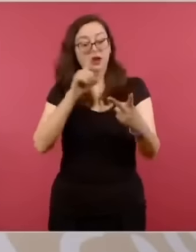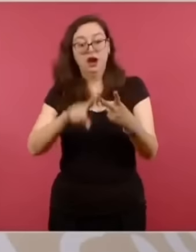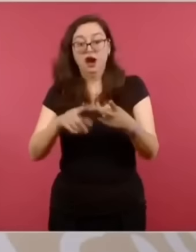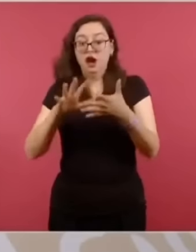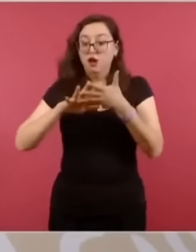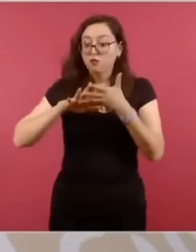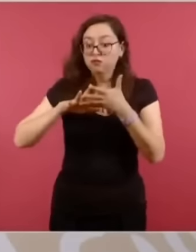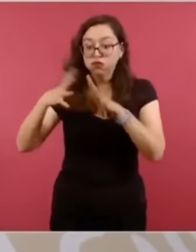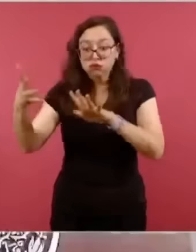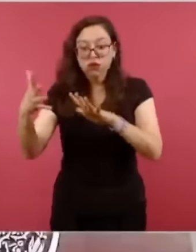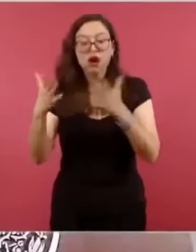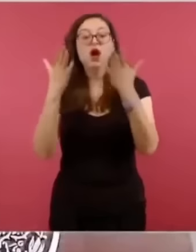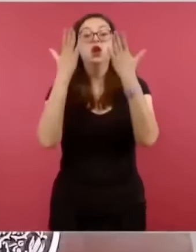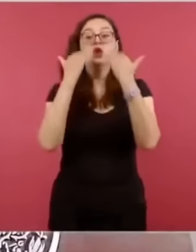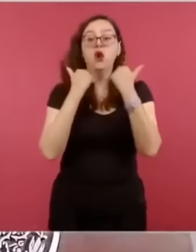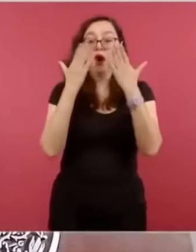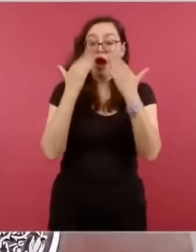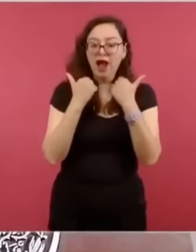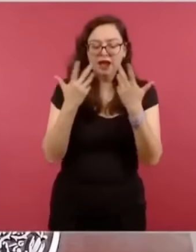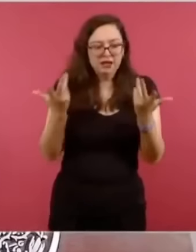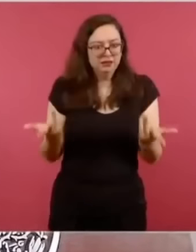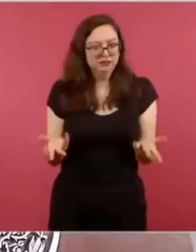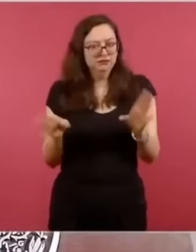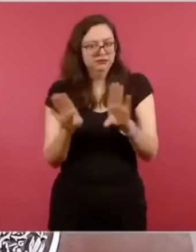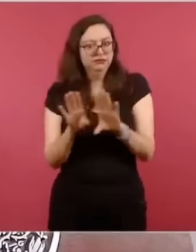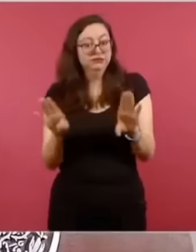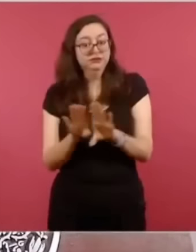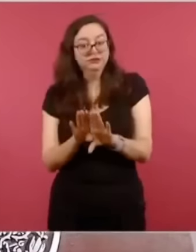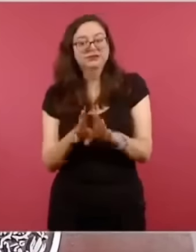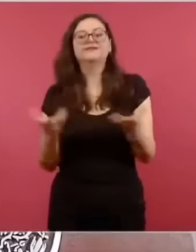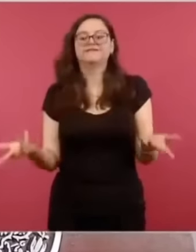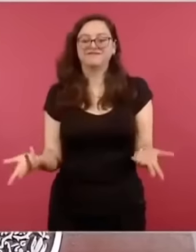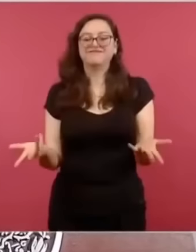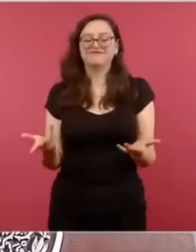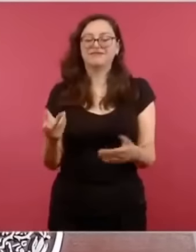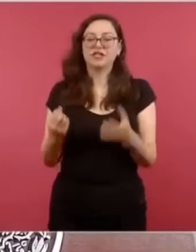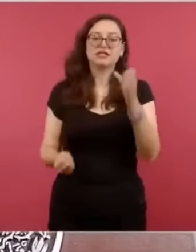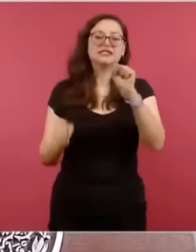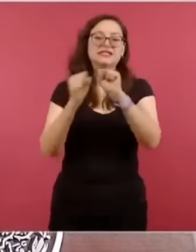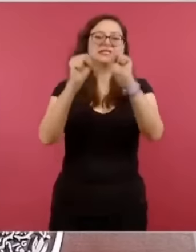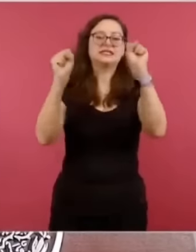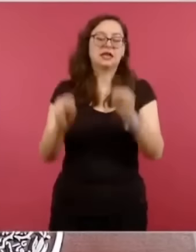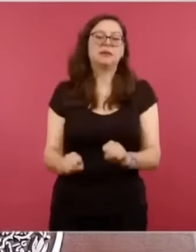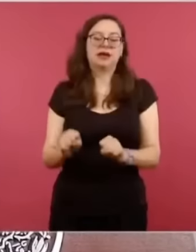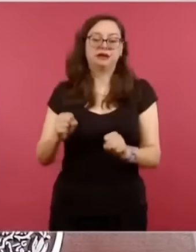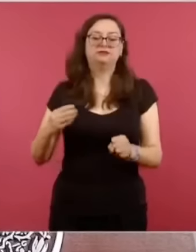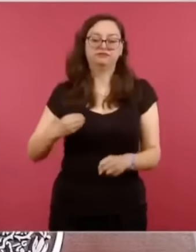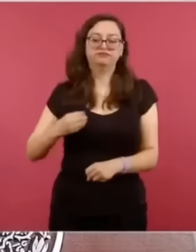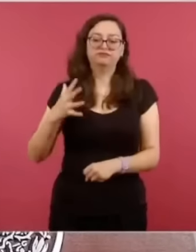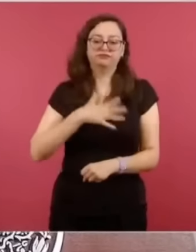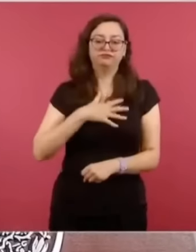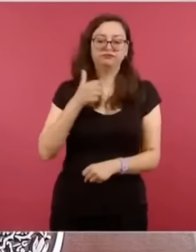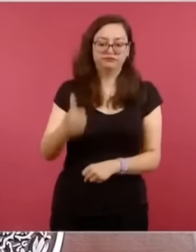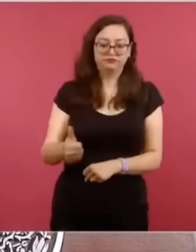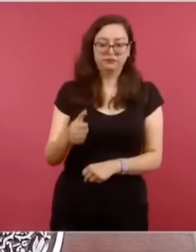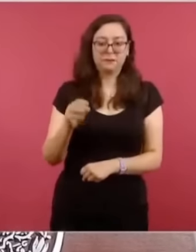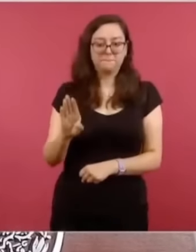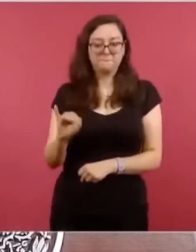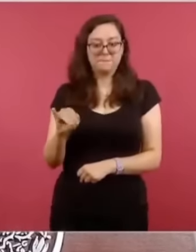tienen establecido el estado de bienestar. ¿Qué significa?